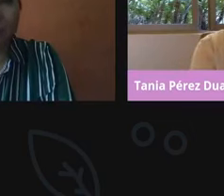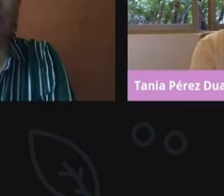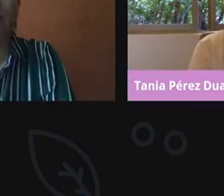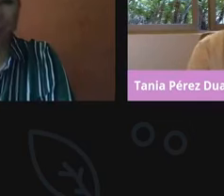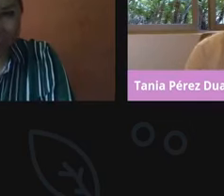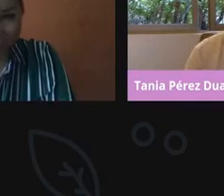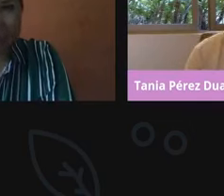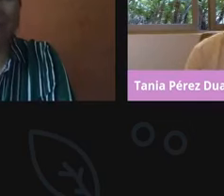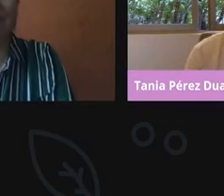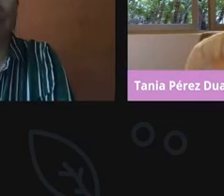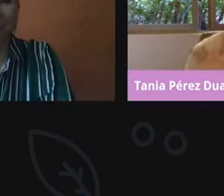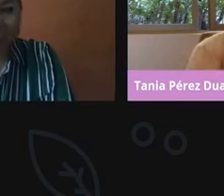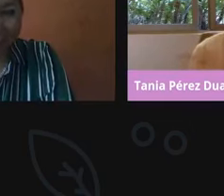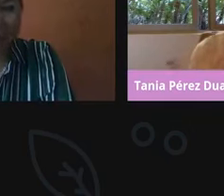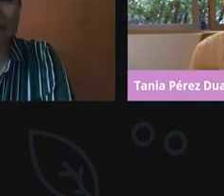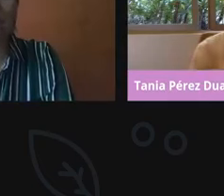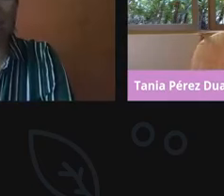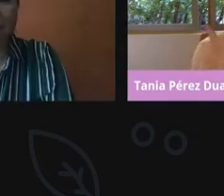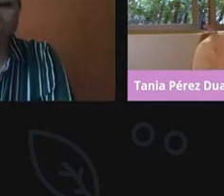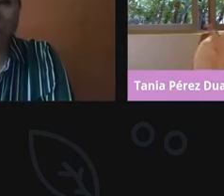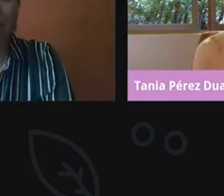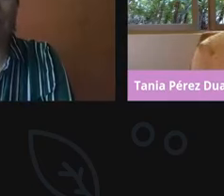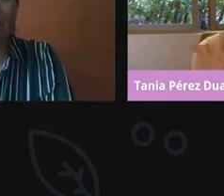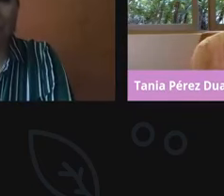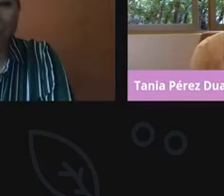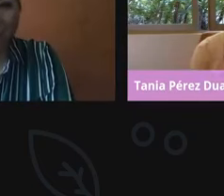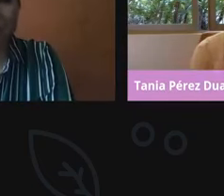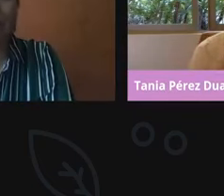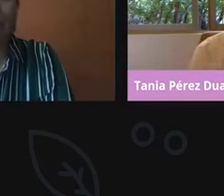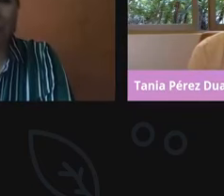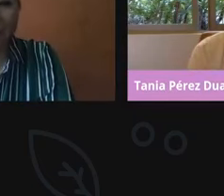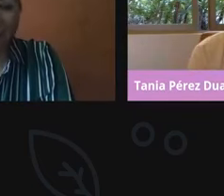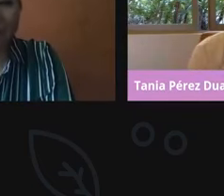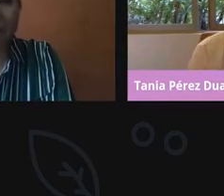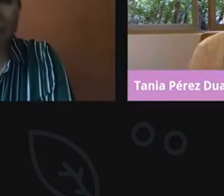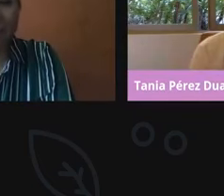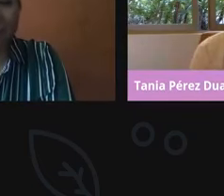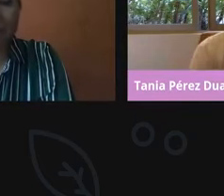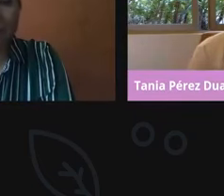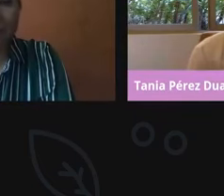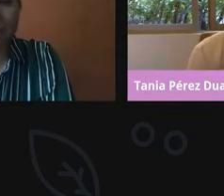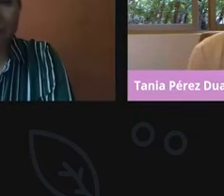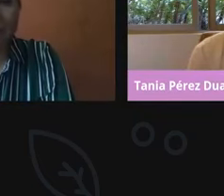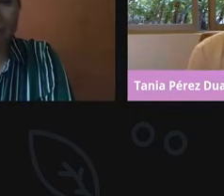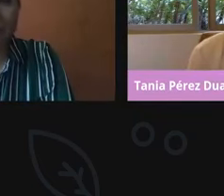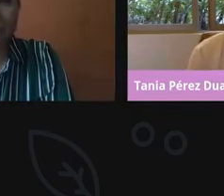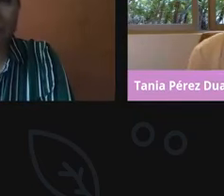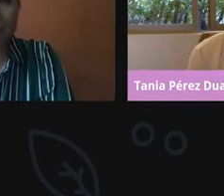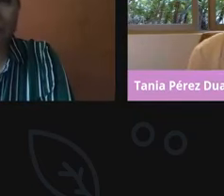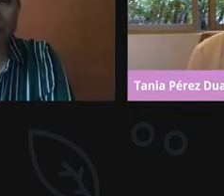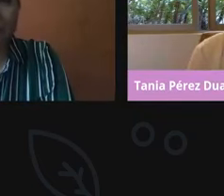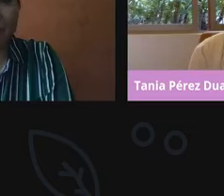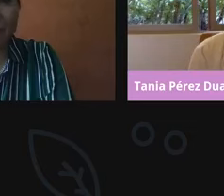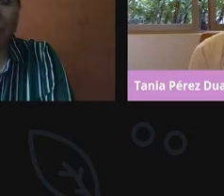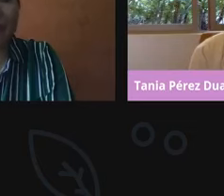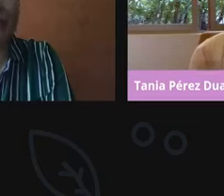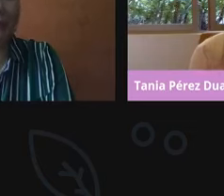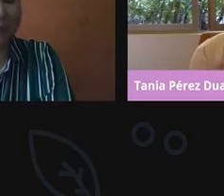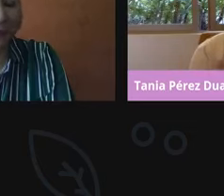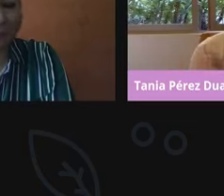tapping varias veces. O sea, hay como muchas cosas observables, pero también hay cosas, hay compulsiones